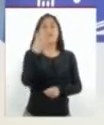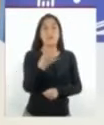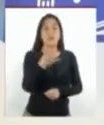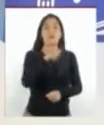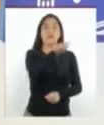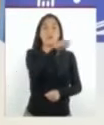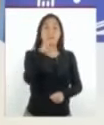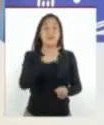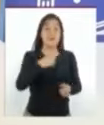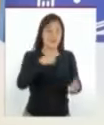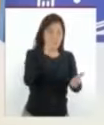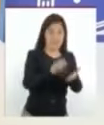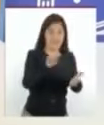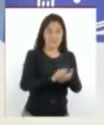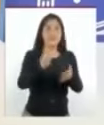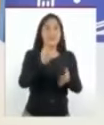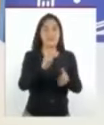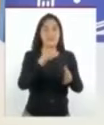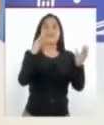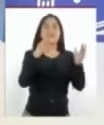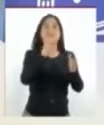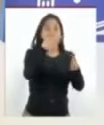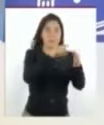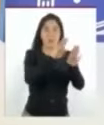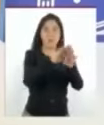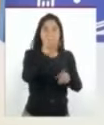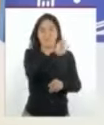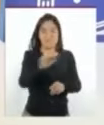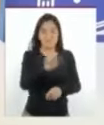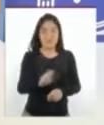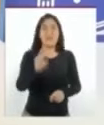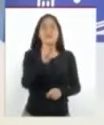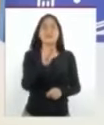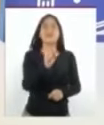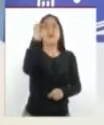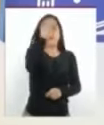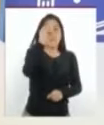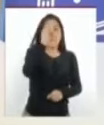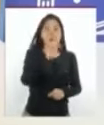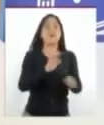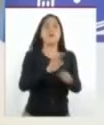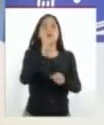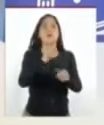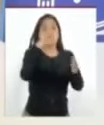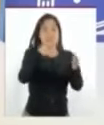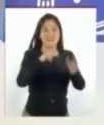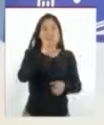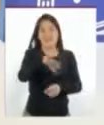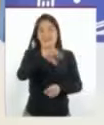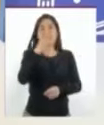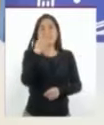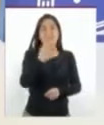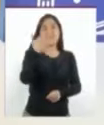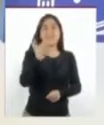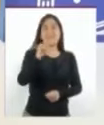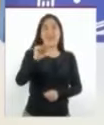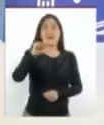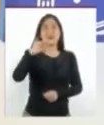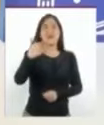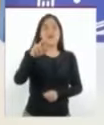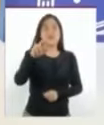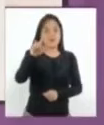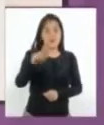Escribe en un par de renglones tu reflexión y opinión sobre los pictogramas encontrados en Yagul y Mitla. Guíate con